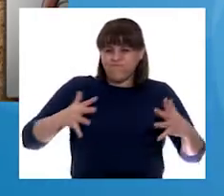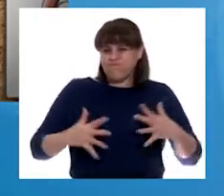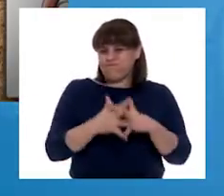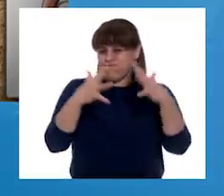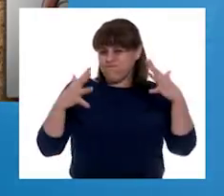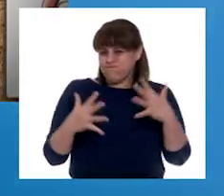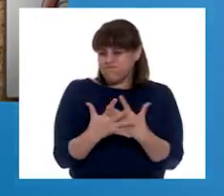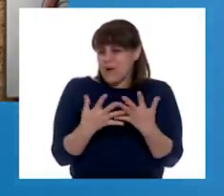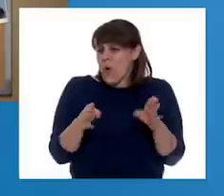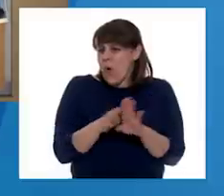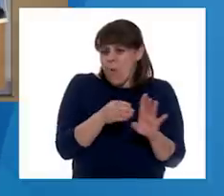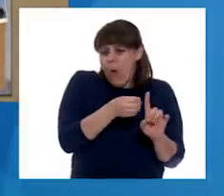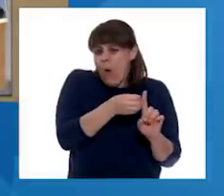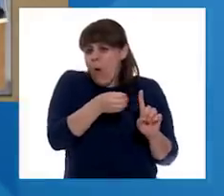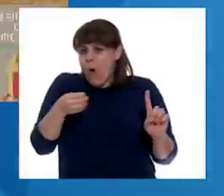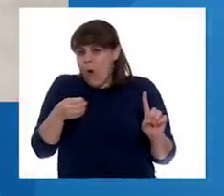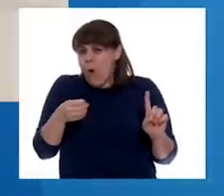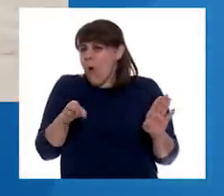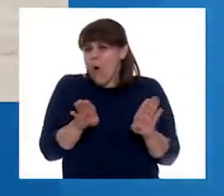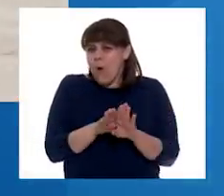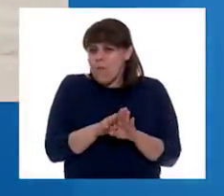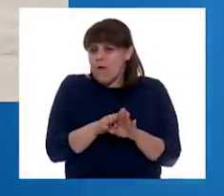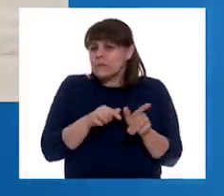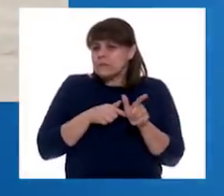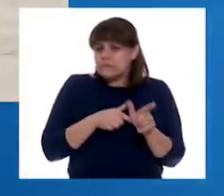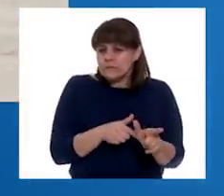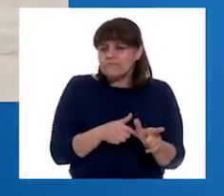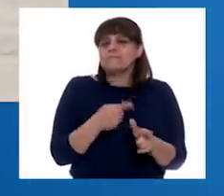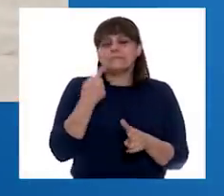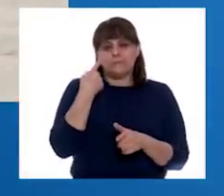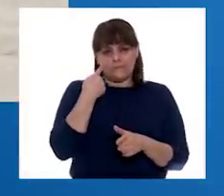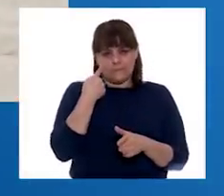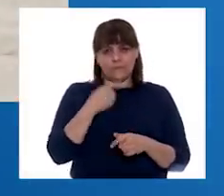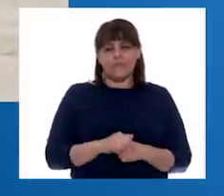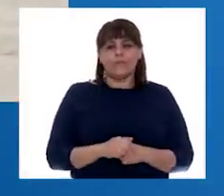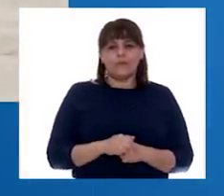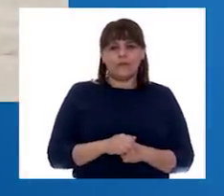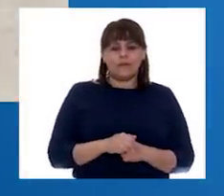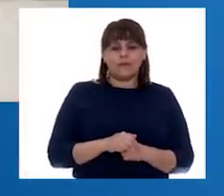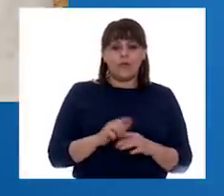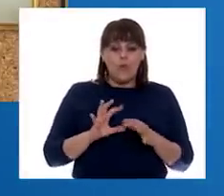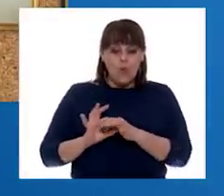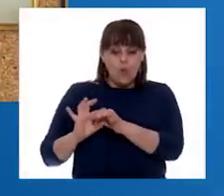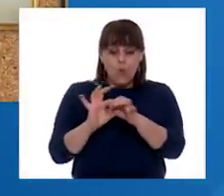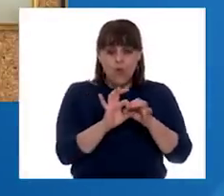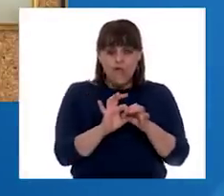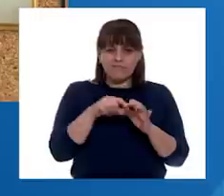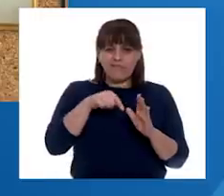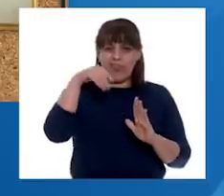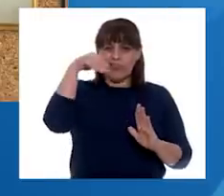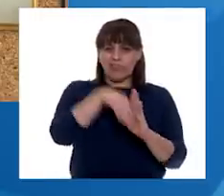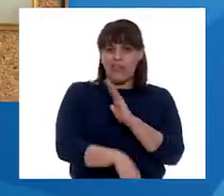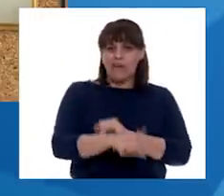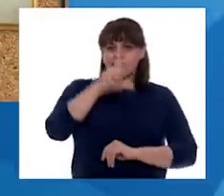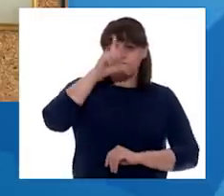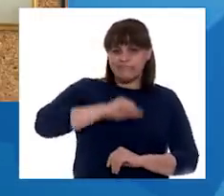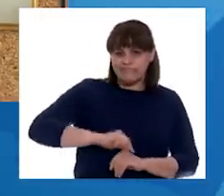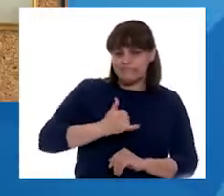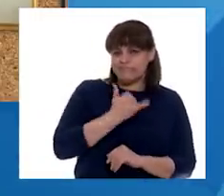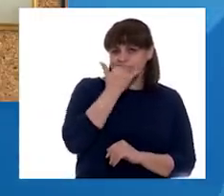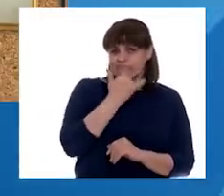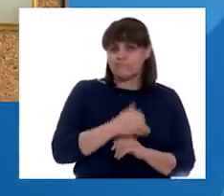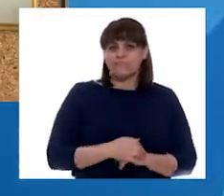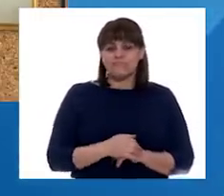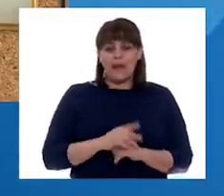orden aún continuaría. El fracaso de la Unión. El imperio termina en un país lleno